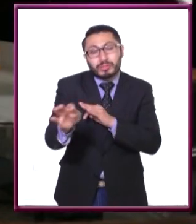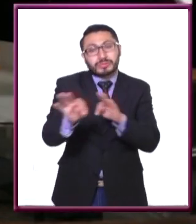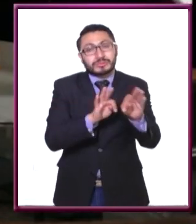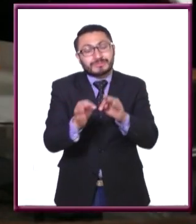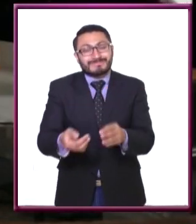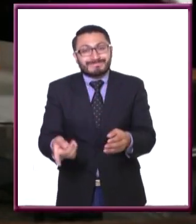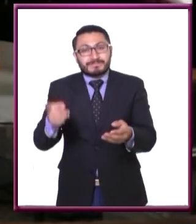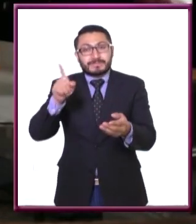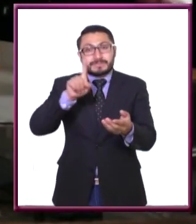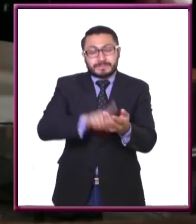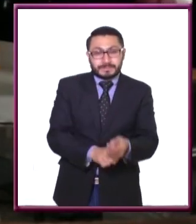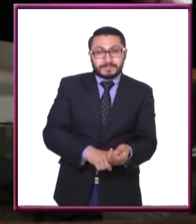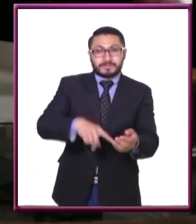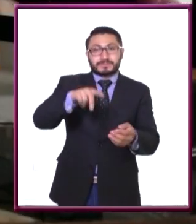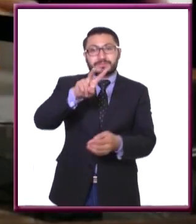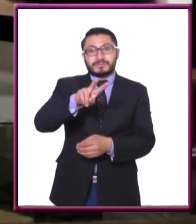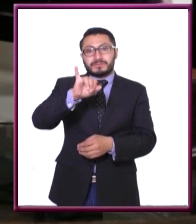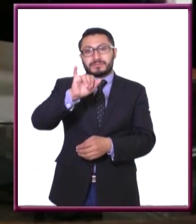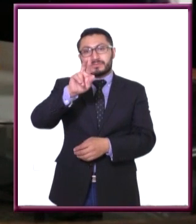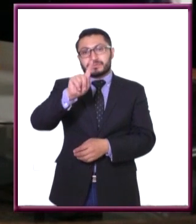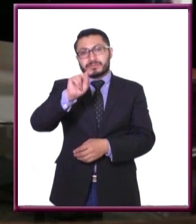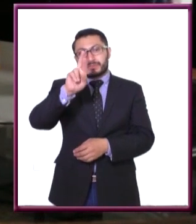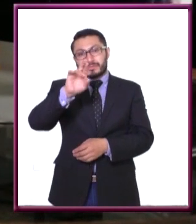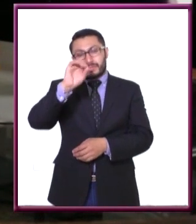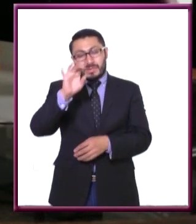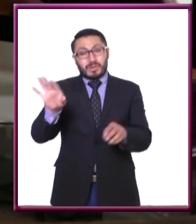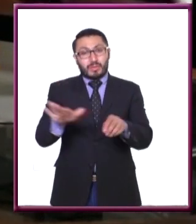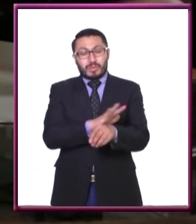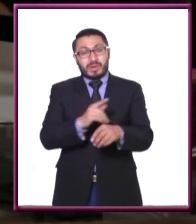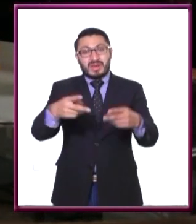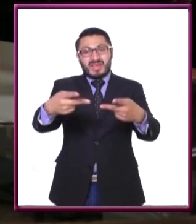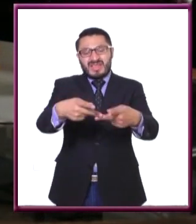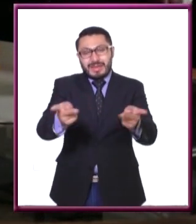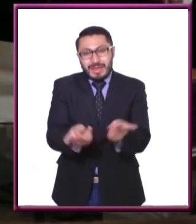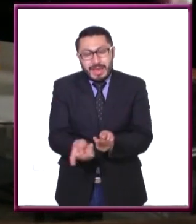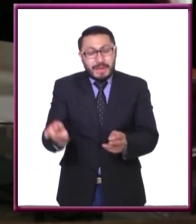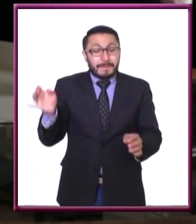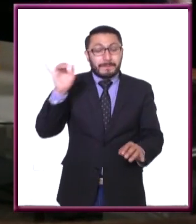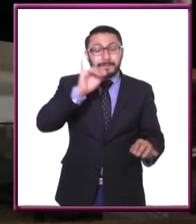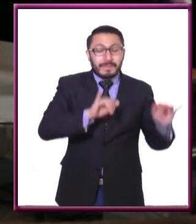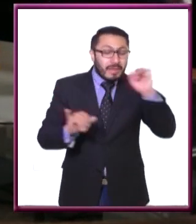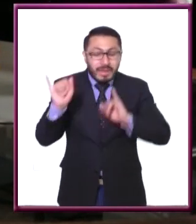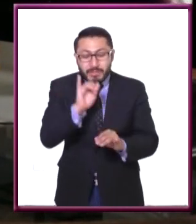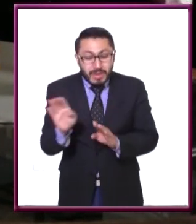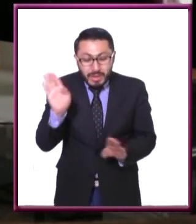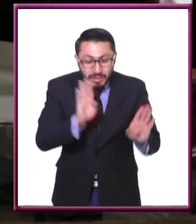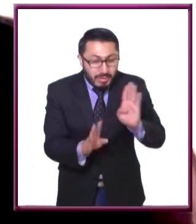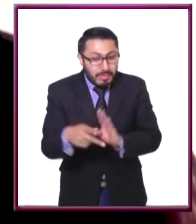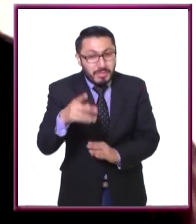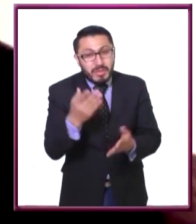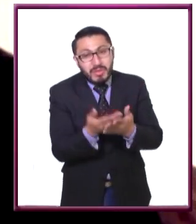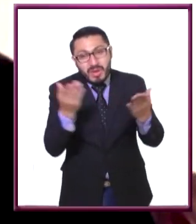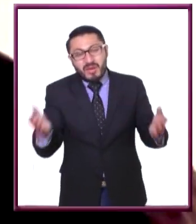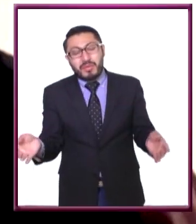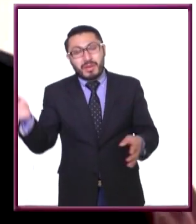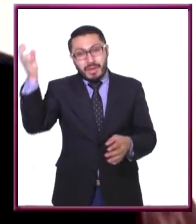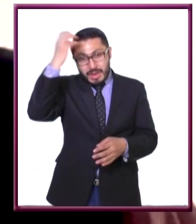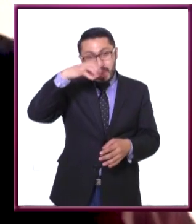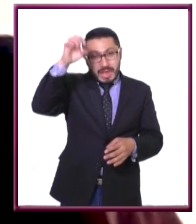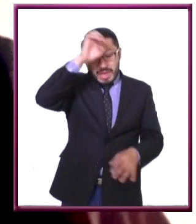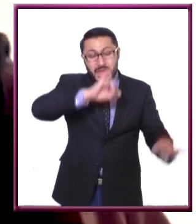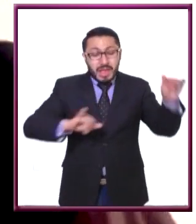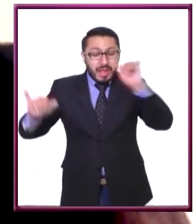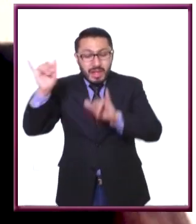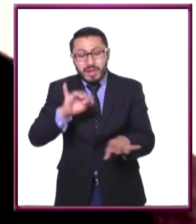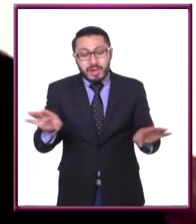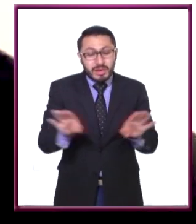podía trabajar in vitro, porque se ponían en pequeños platitos a hacer el experimento biológico. Pero ahora se pueden hacer